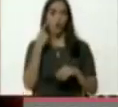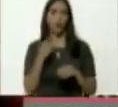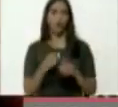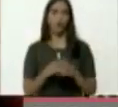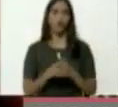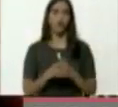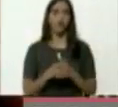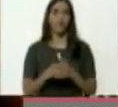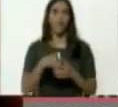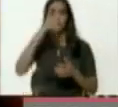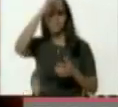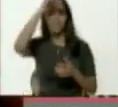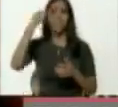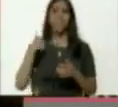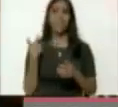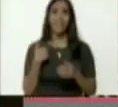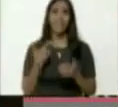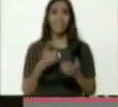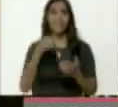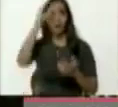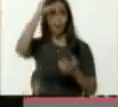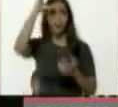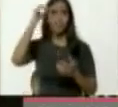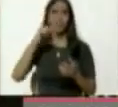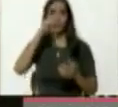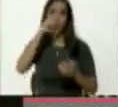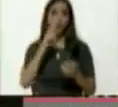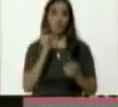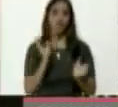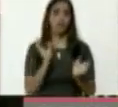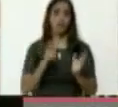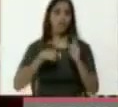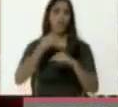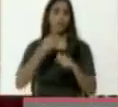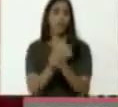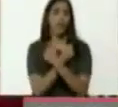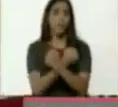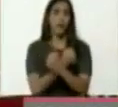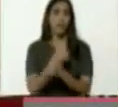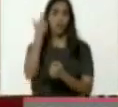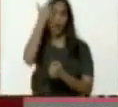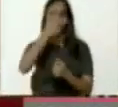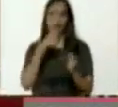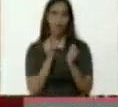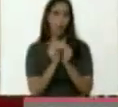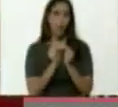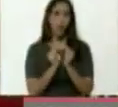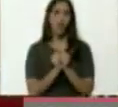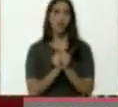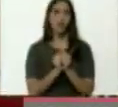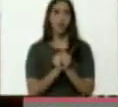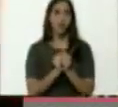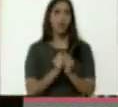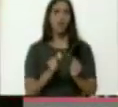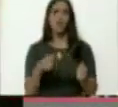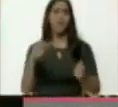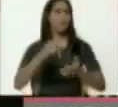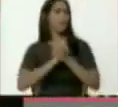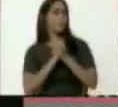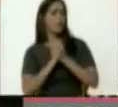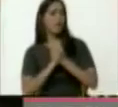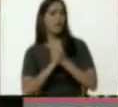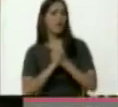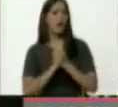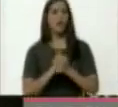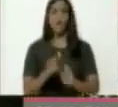señor Donald Trump tiene esta capacidad, él te puede odiar y un día te puede amar. Y con la cara de tabla, ¿verdad? Eres mi mejor amigo, eres mi